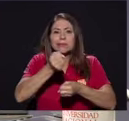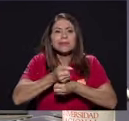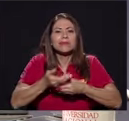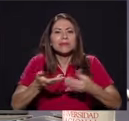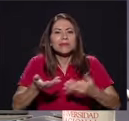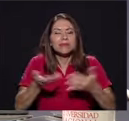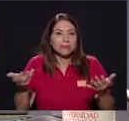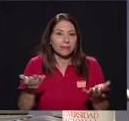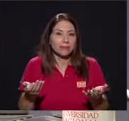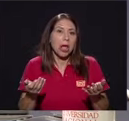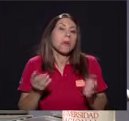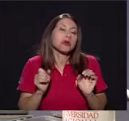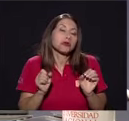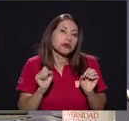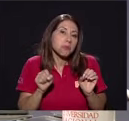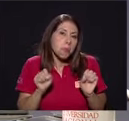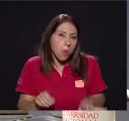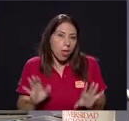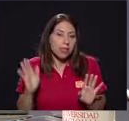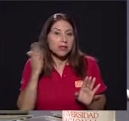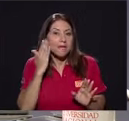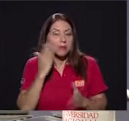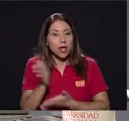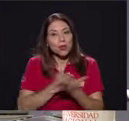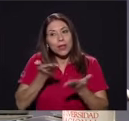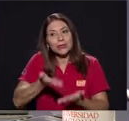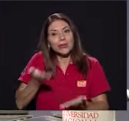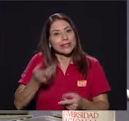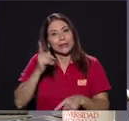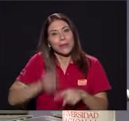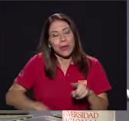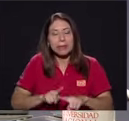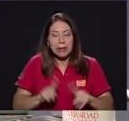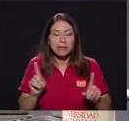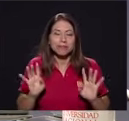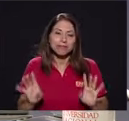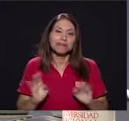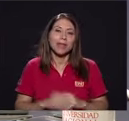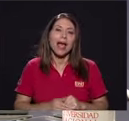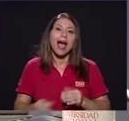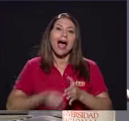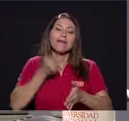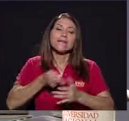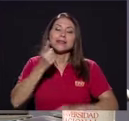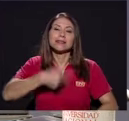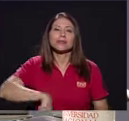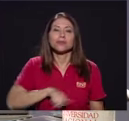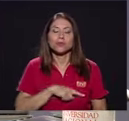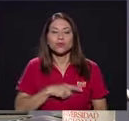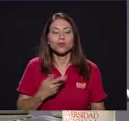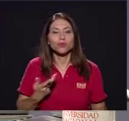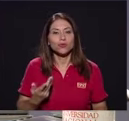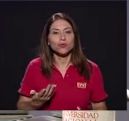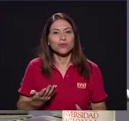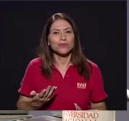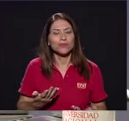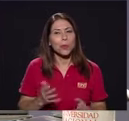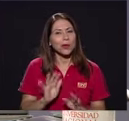las posibilidades. Pues por supuesto que sabemos que hay casos de casos, ¿verdad? Por supuesto. Pero a veces incluso nos mostramos un